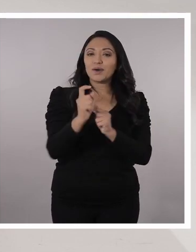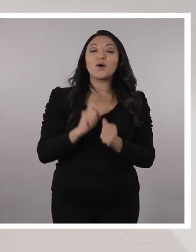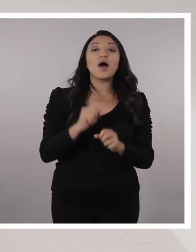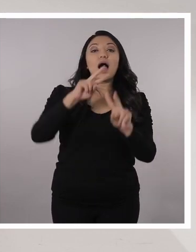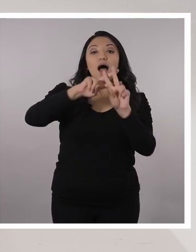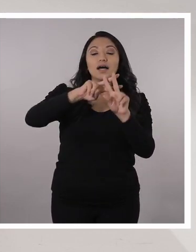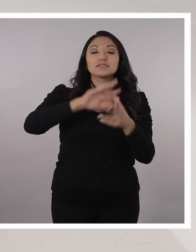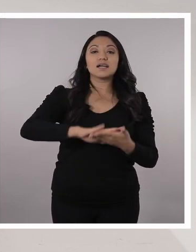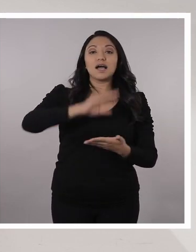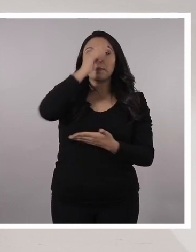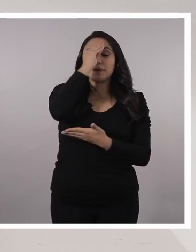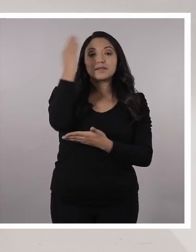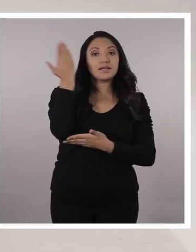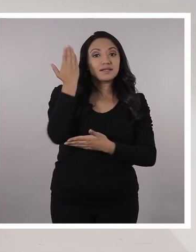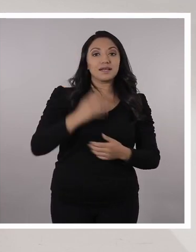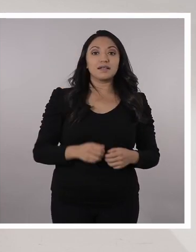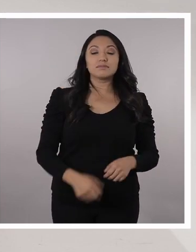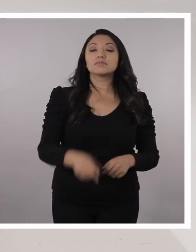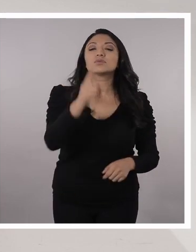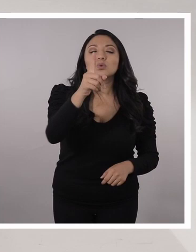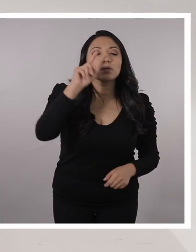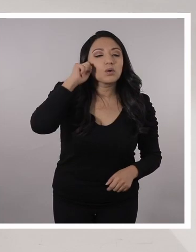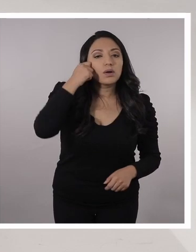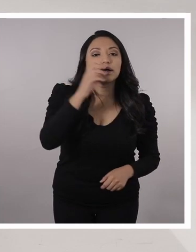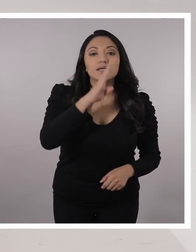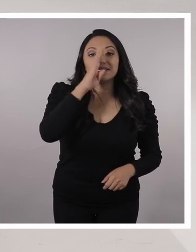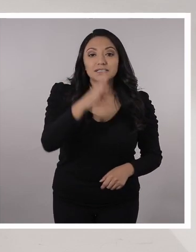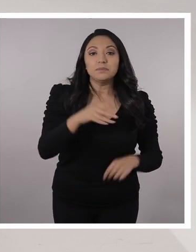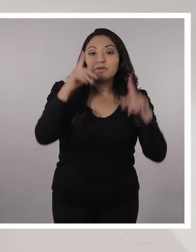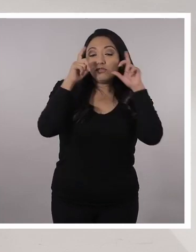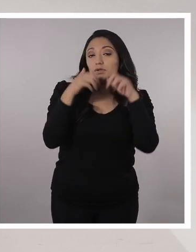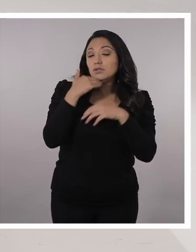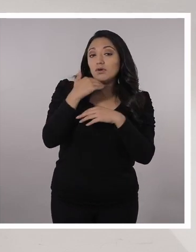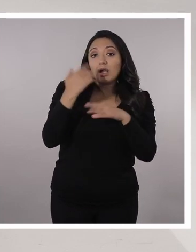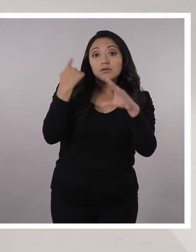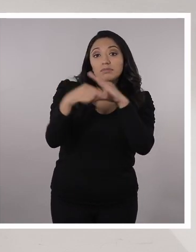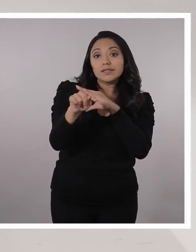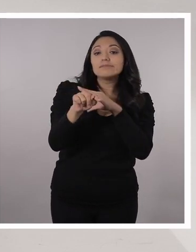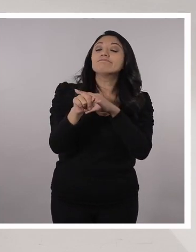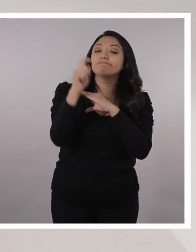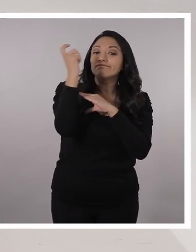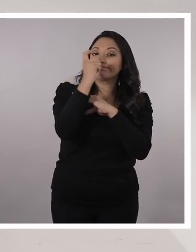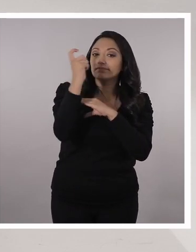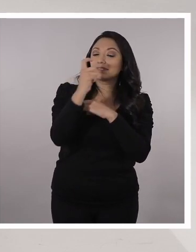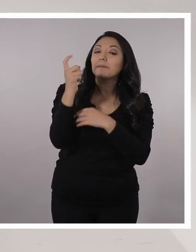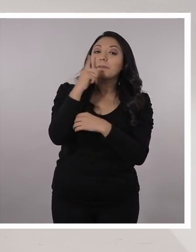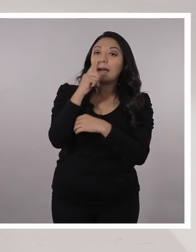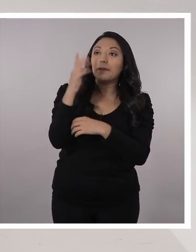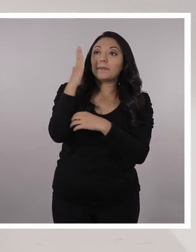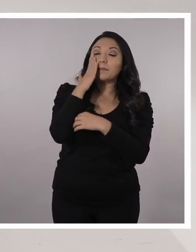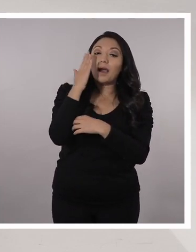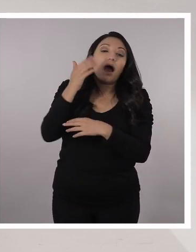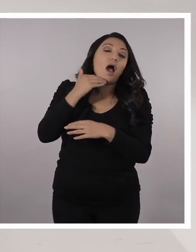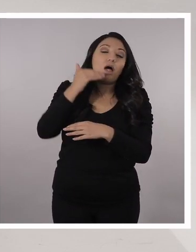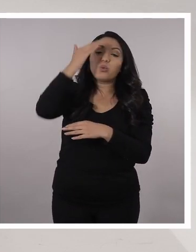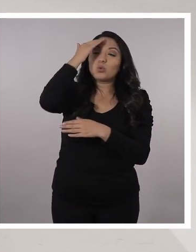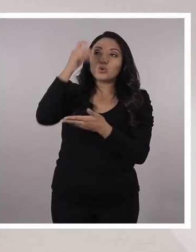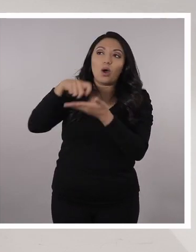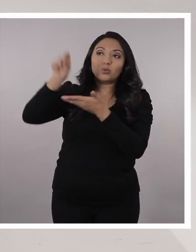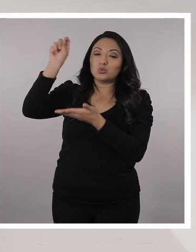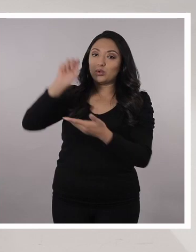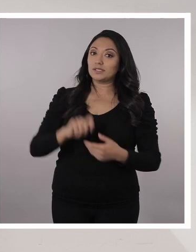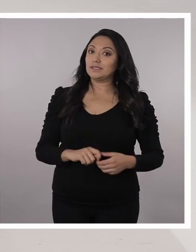Contigo, con el hashtag Aprender la Tele. Sí, y recuerden, siempre que suban contenido a redes sociales, deben pedir la autorización de una persona